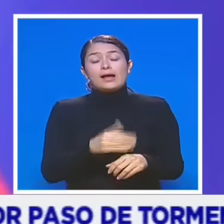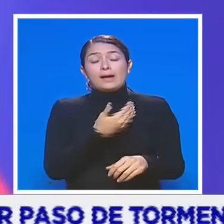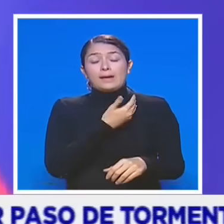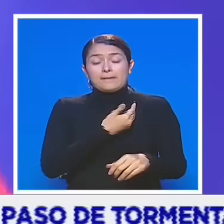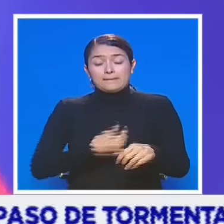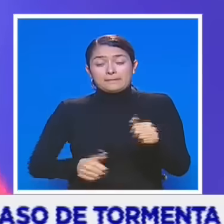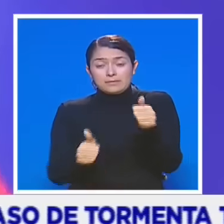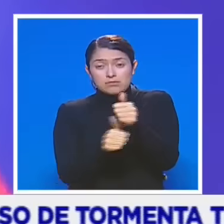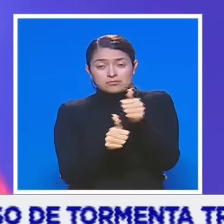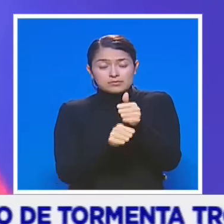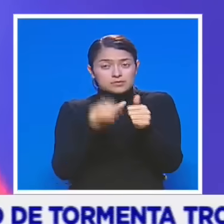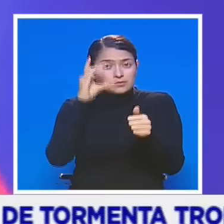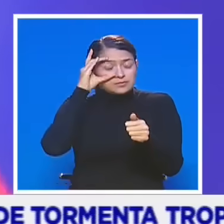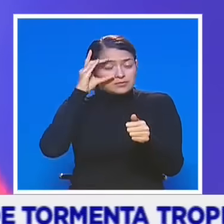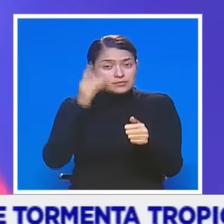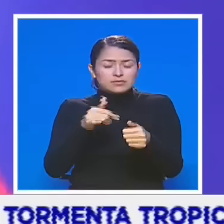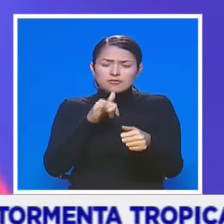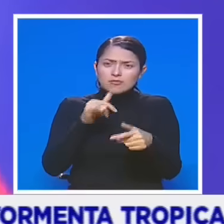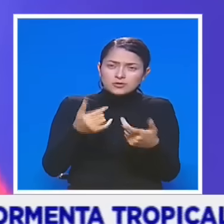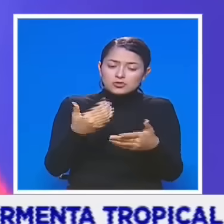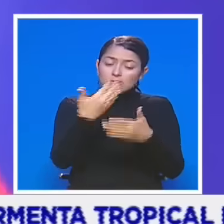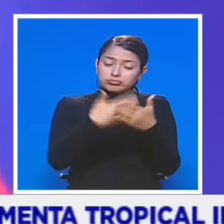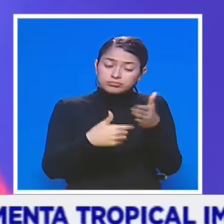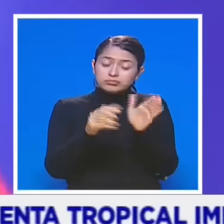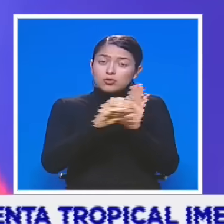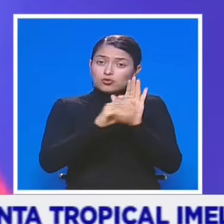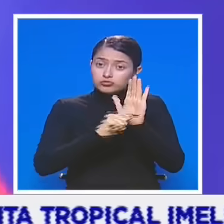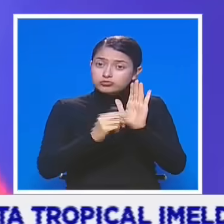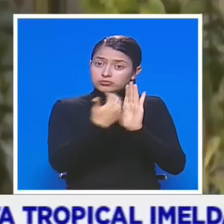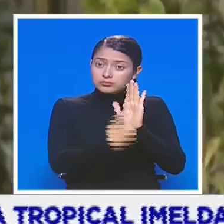alcance de esta figura contemplada en la Constitución.